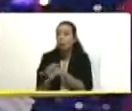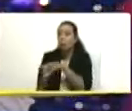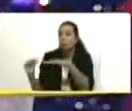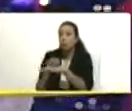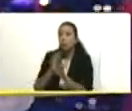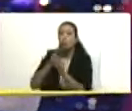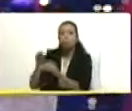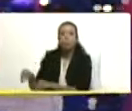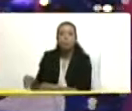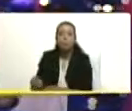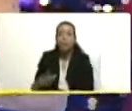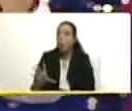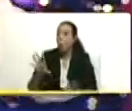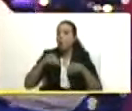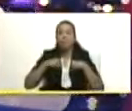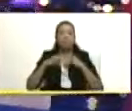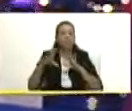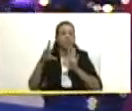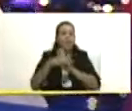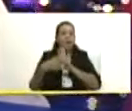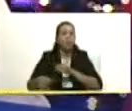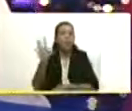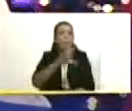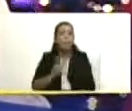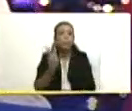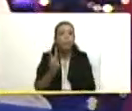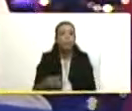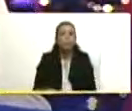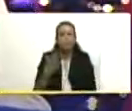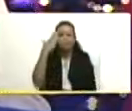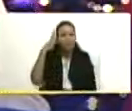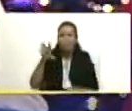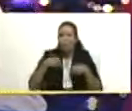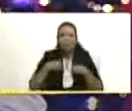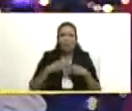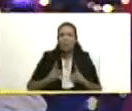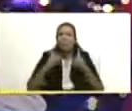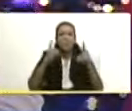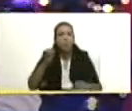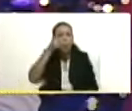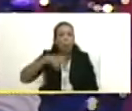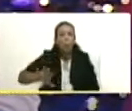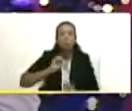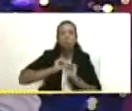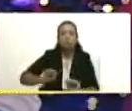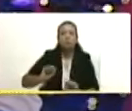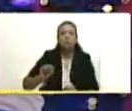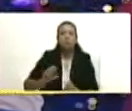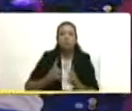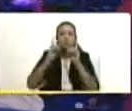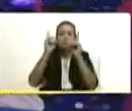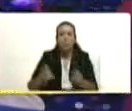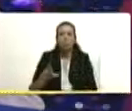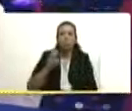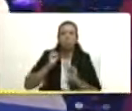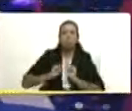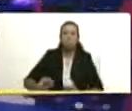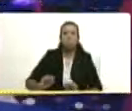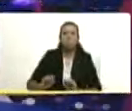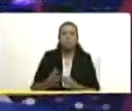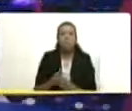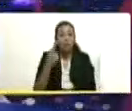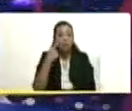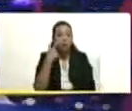Guyana, desconociendo los derechos de Venezuela, desconociendo la decisión del pueblo del domingo pasado. Ah,